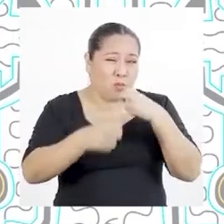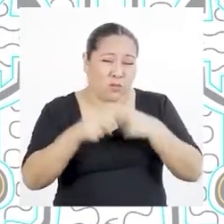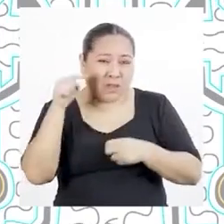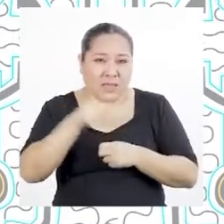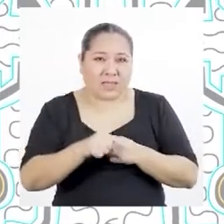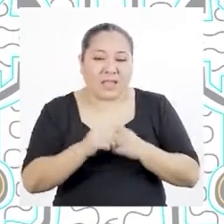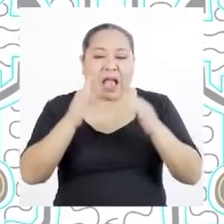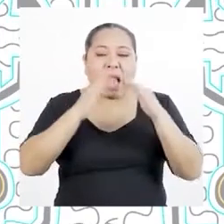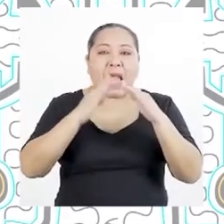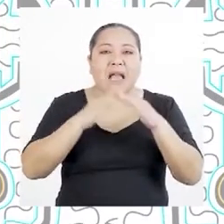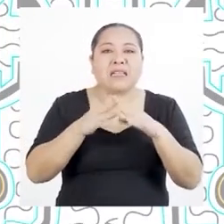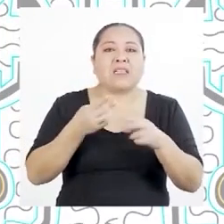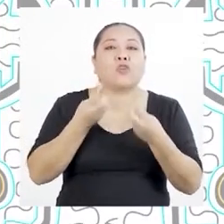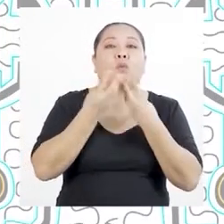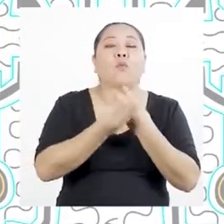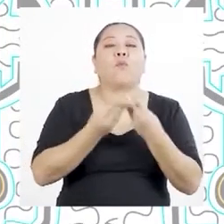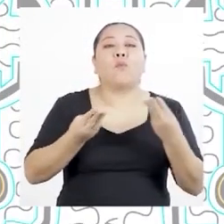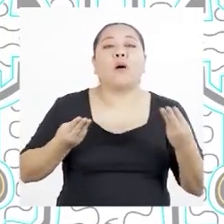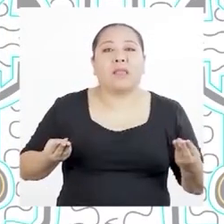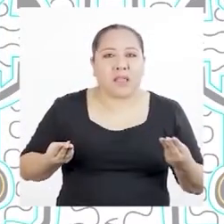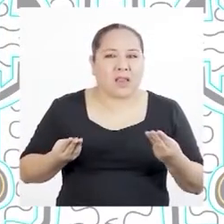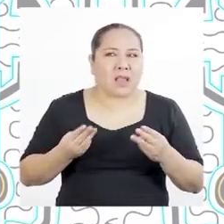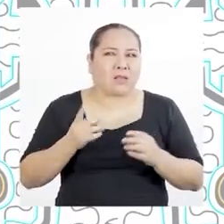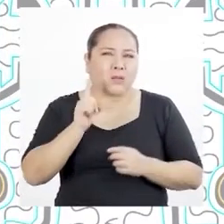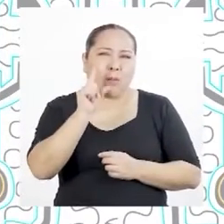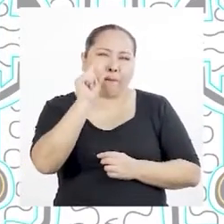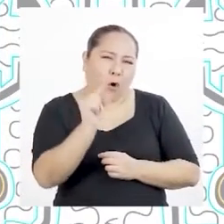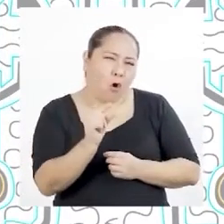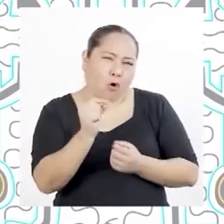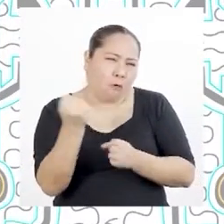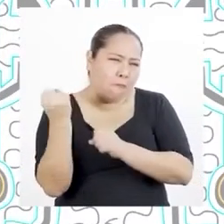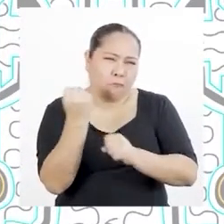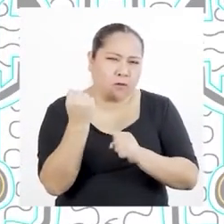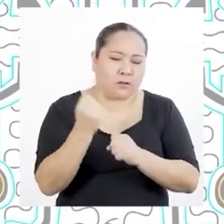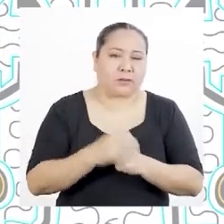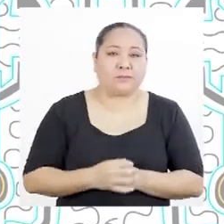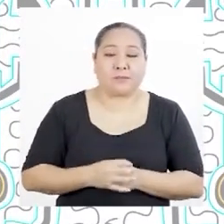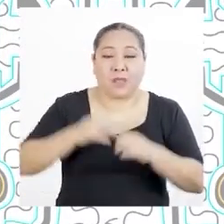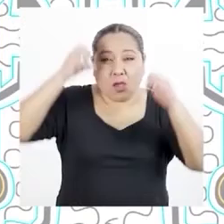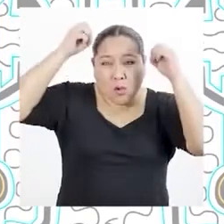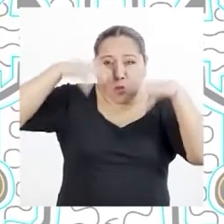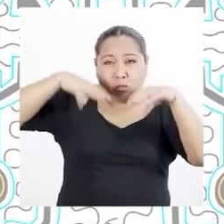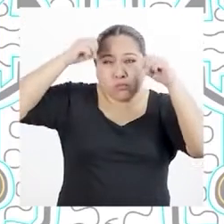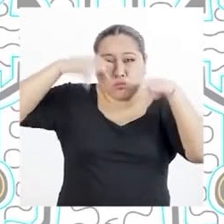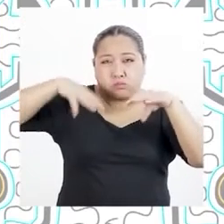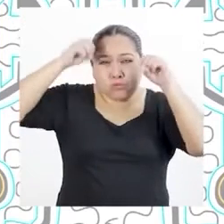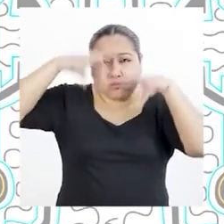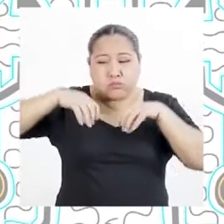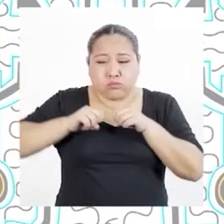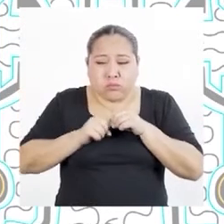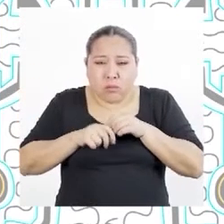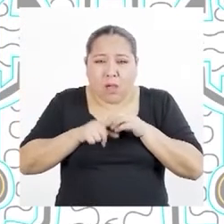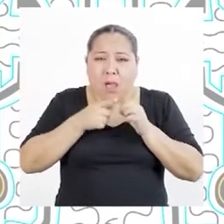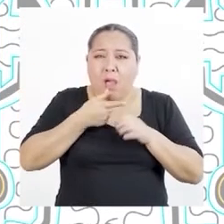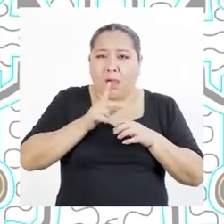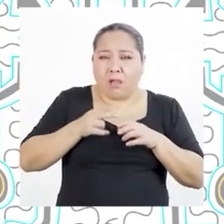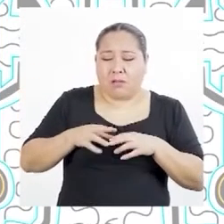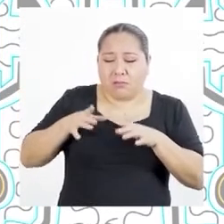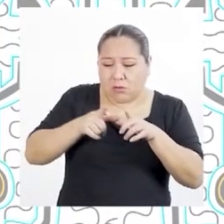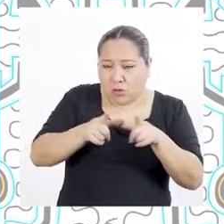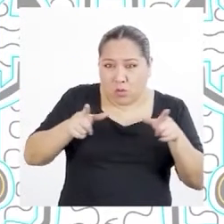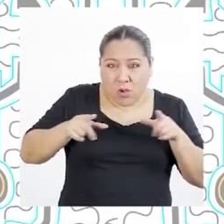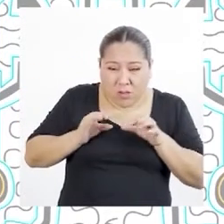las que están hechas con materiales menos fuertes. Cuando las lluvias inundan,